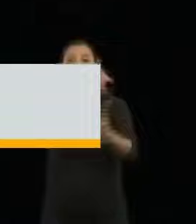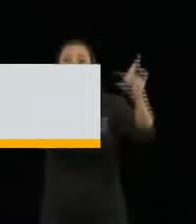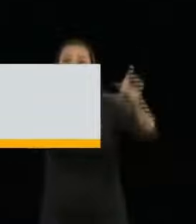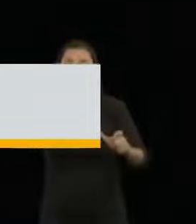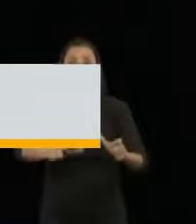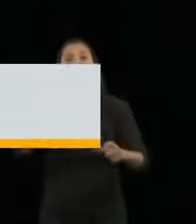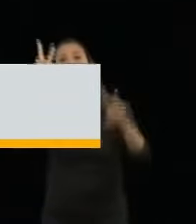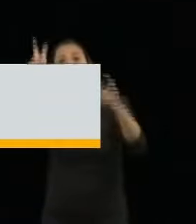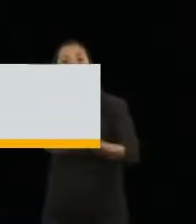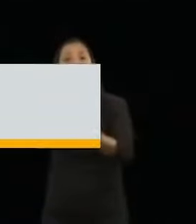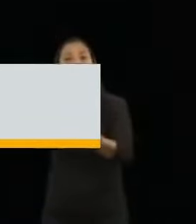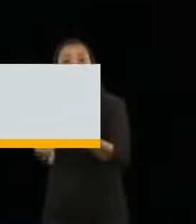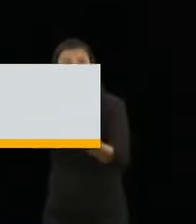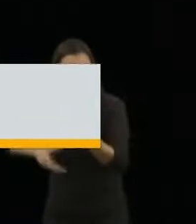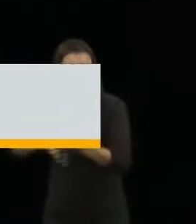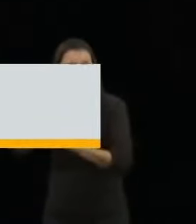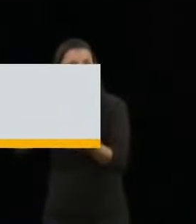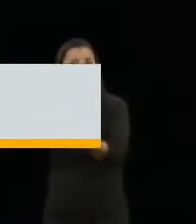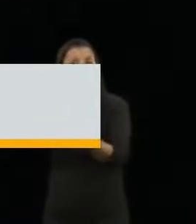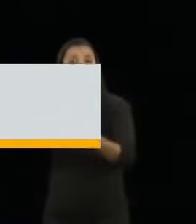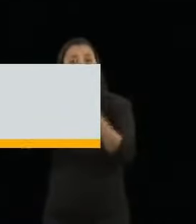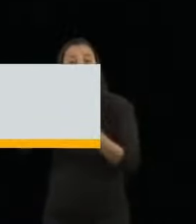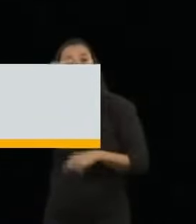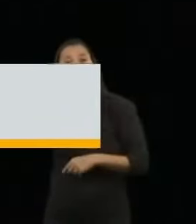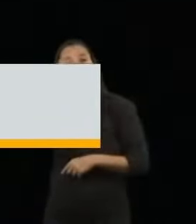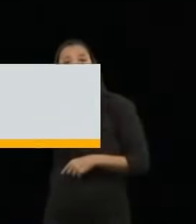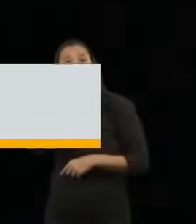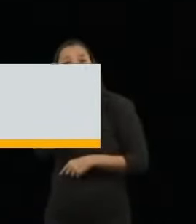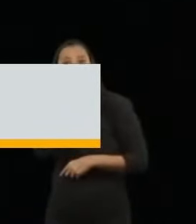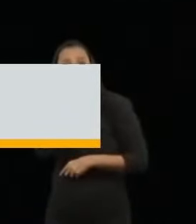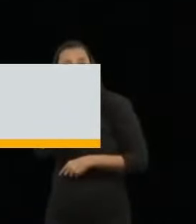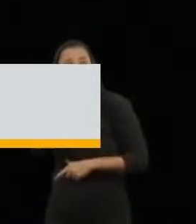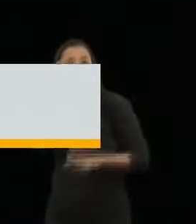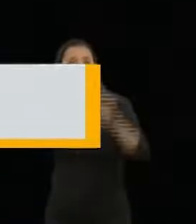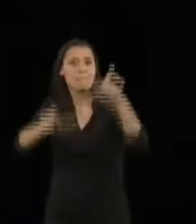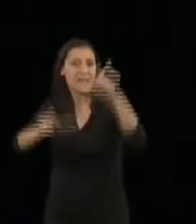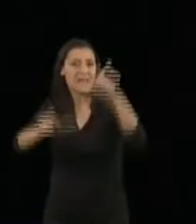contrato vamos a terminar echando 75.000 personas, ya llevamos 25.000.